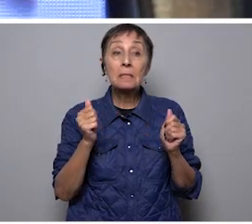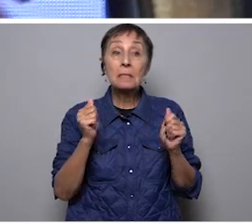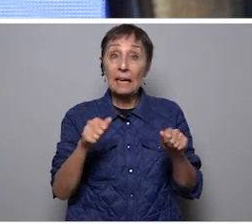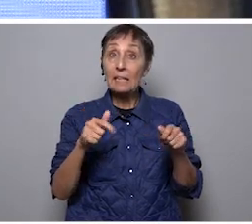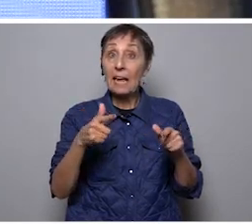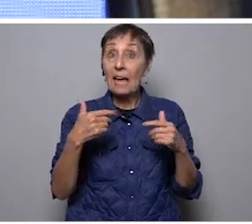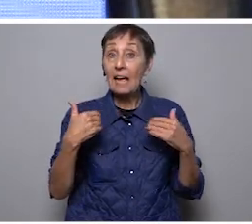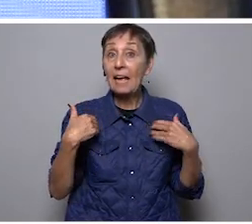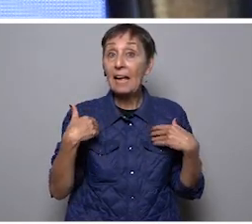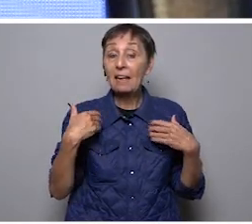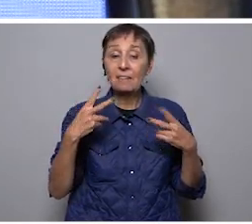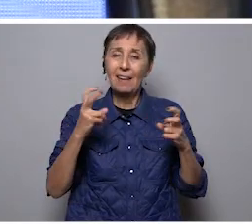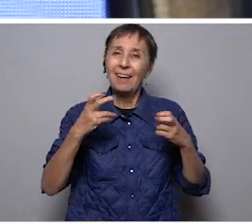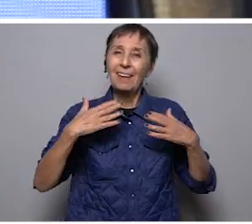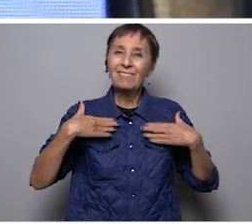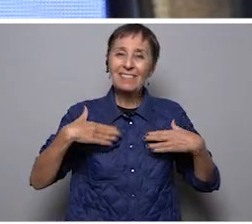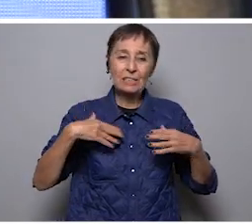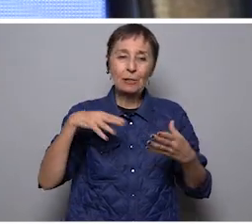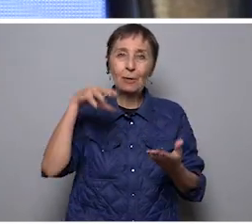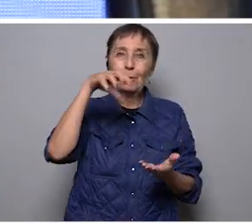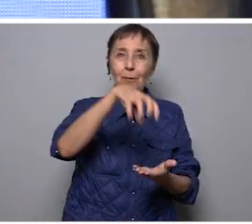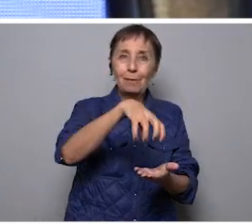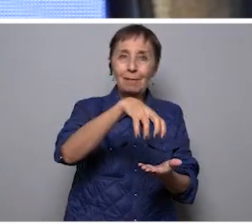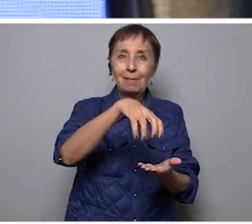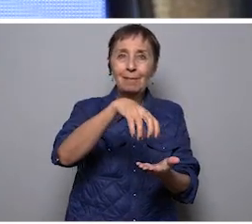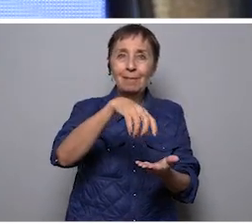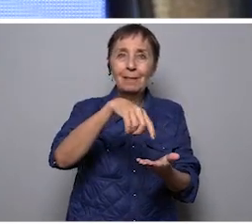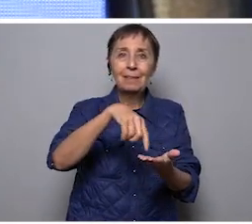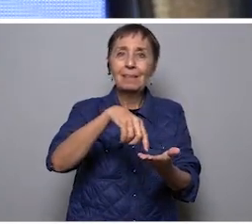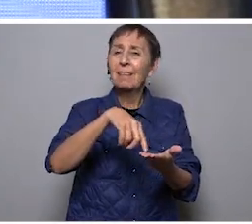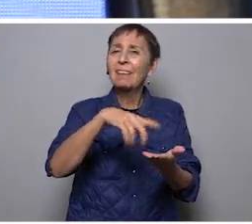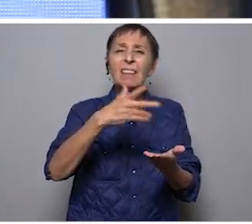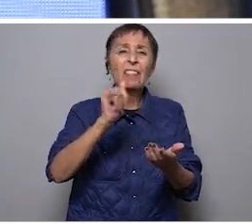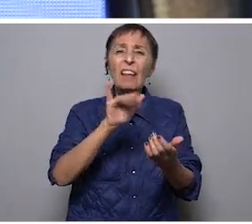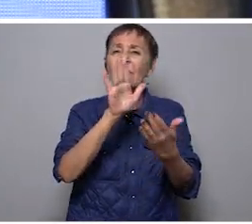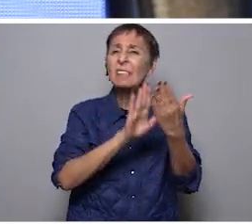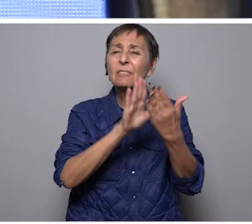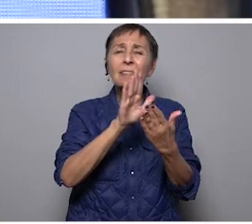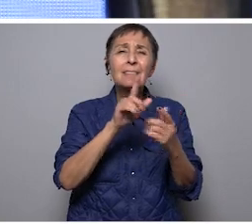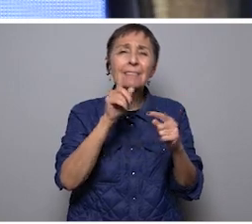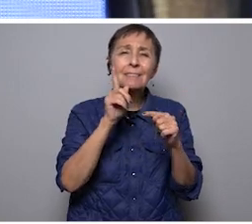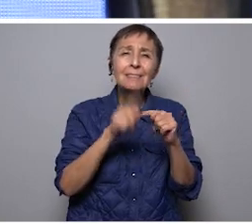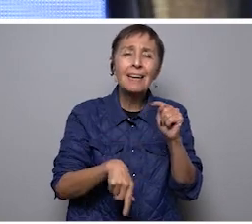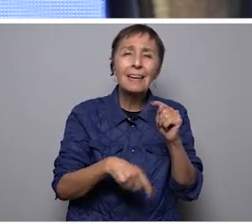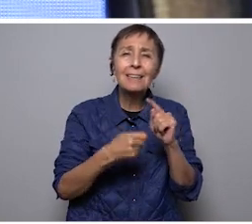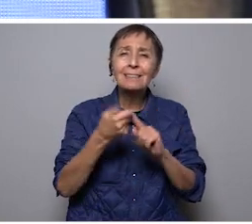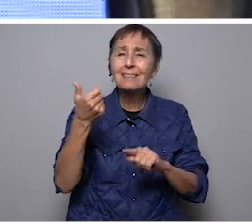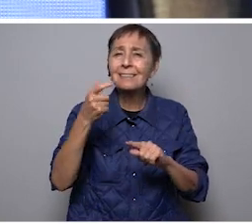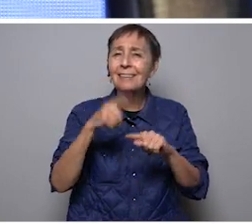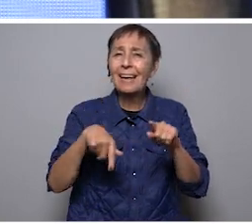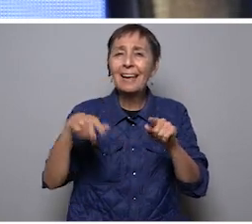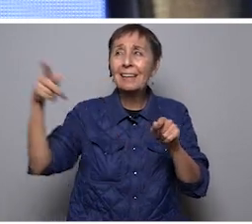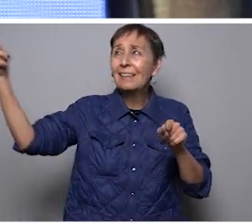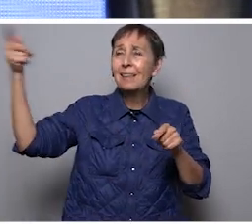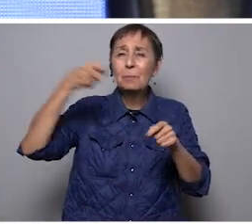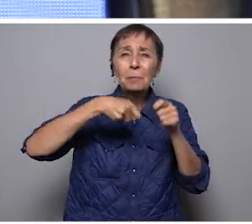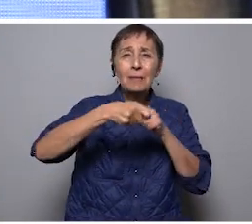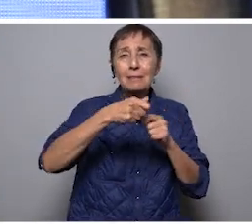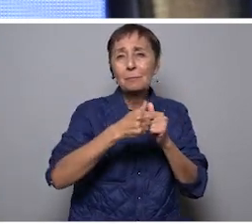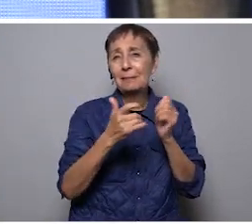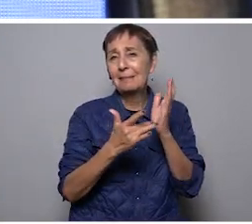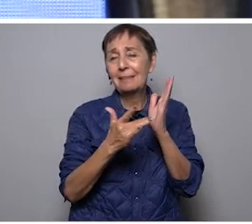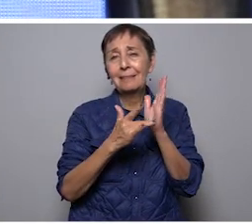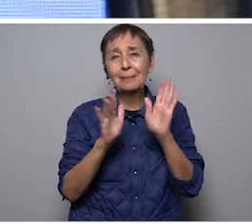modo de comunicación que no va a ser tecnológicamente reemplazado o no totalmente digamos La pregunta